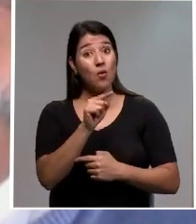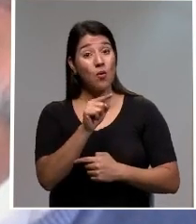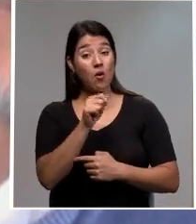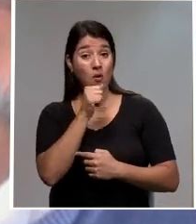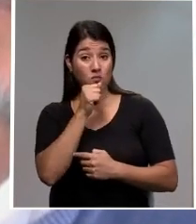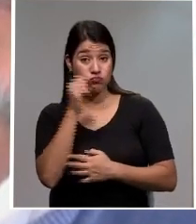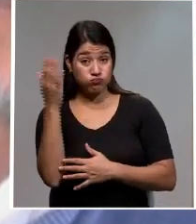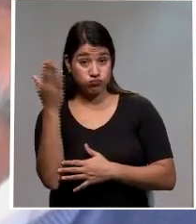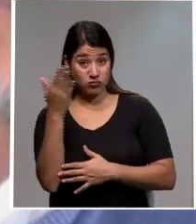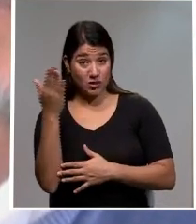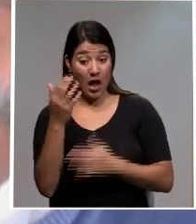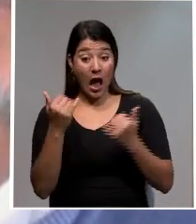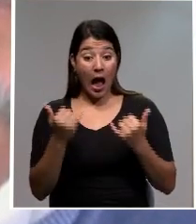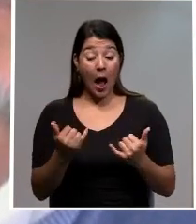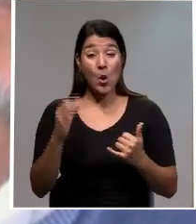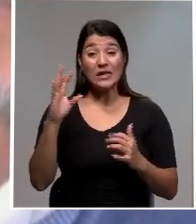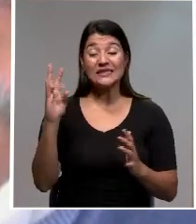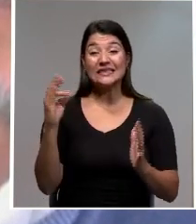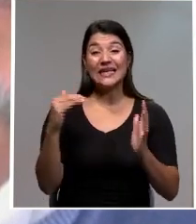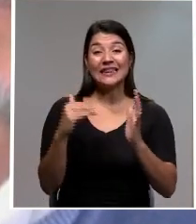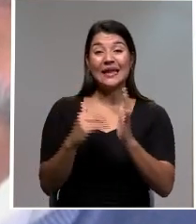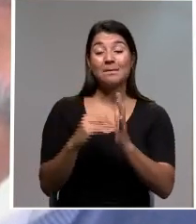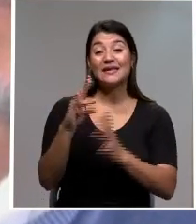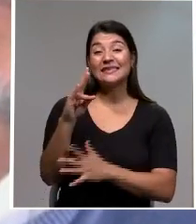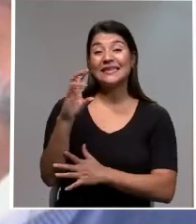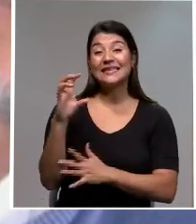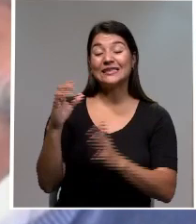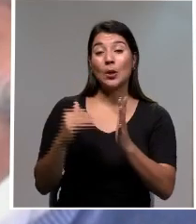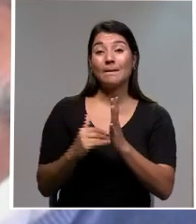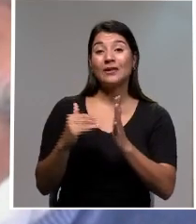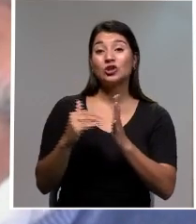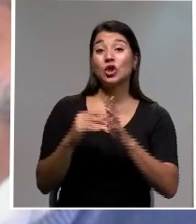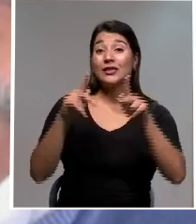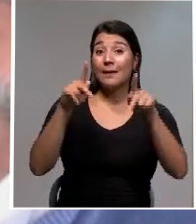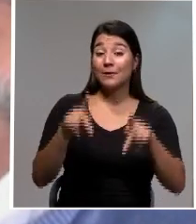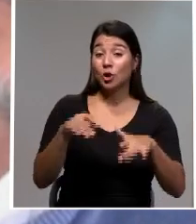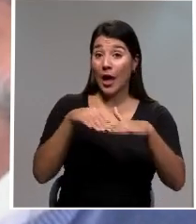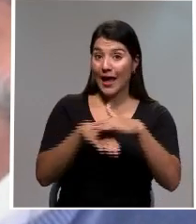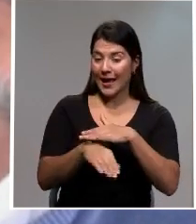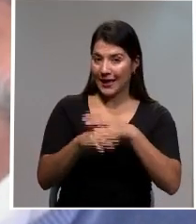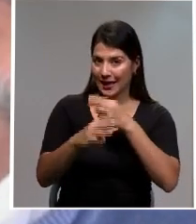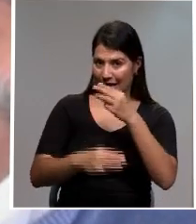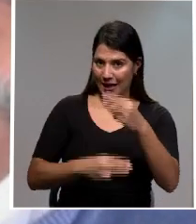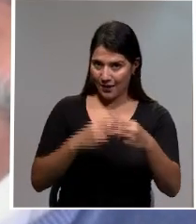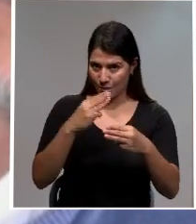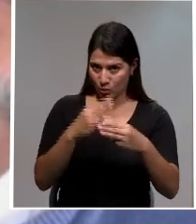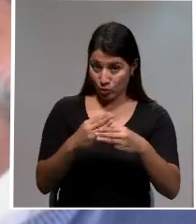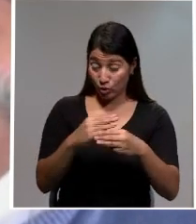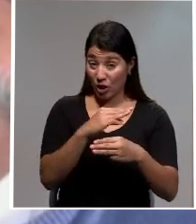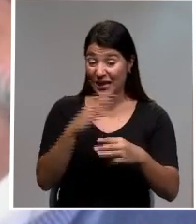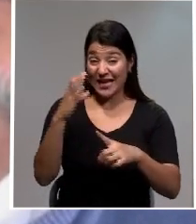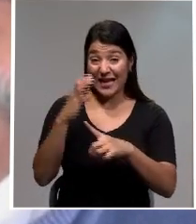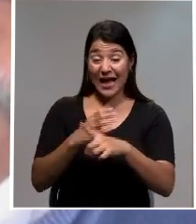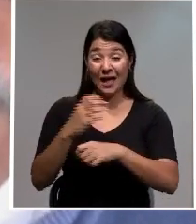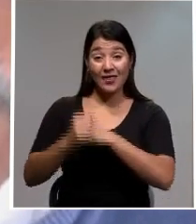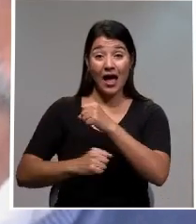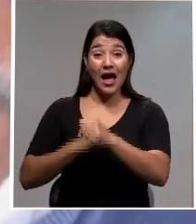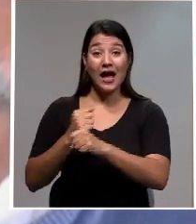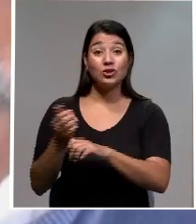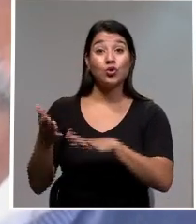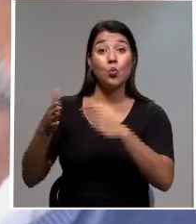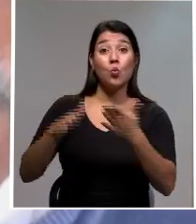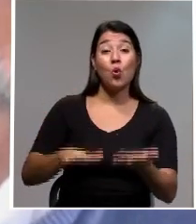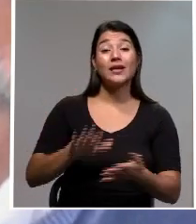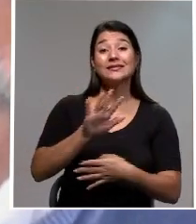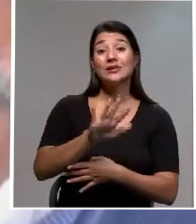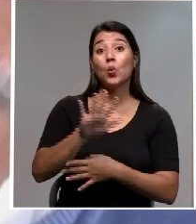somos 7.700 millones de personas sobre el planeta y que cada año mueren unos